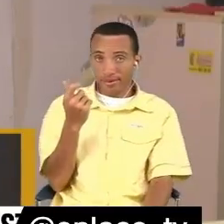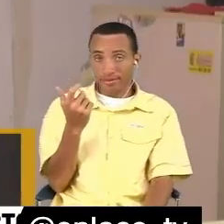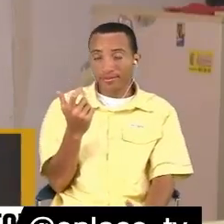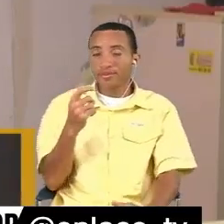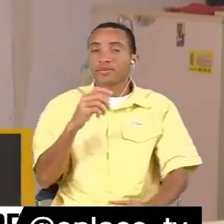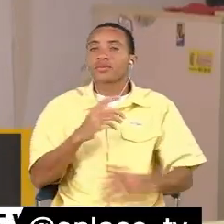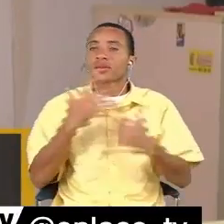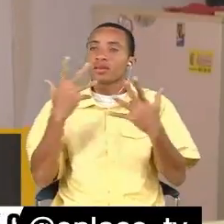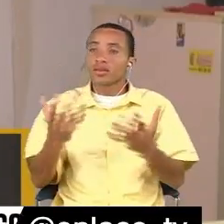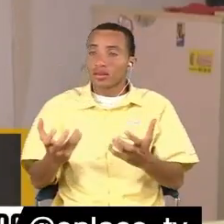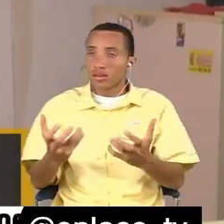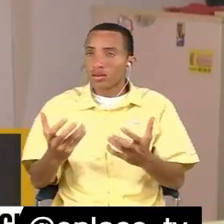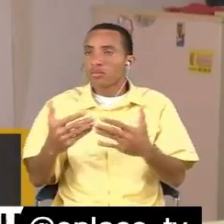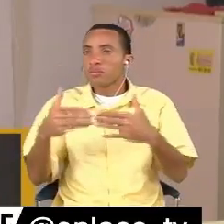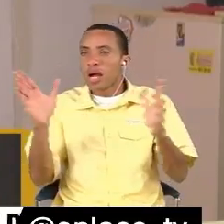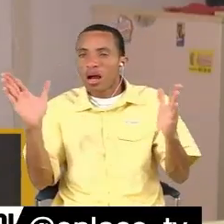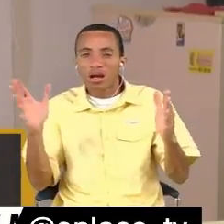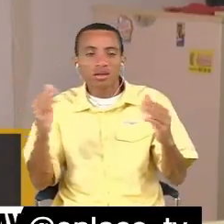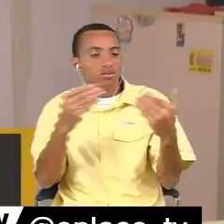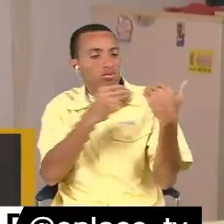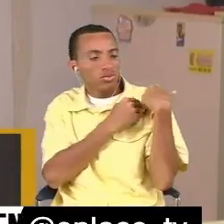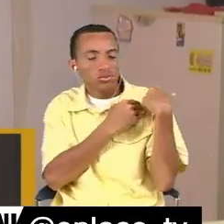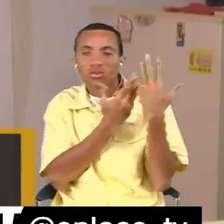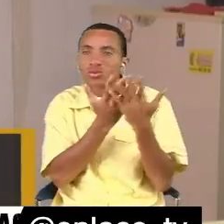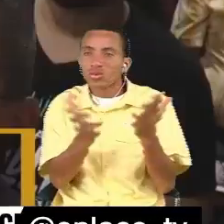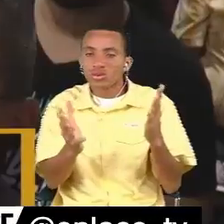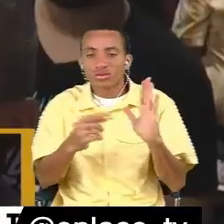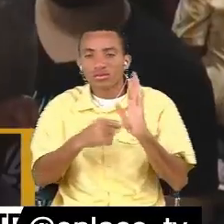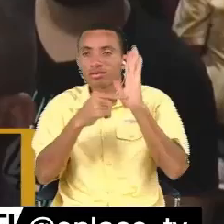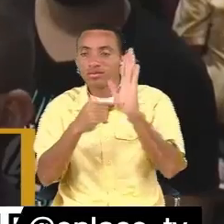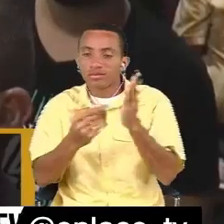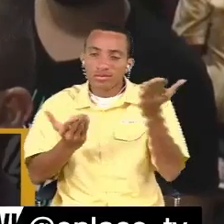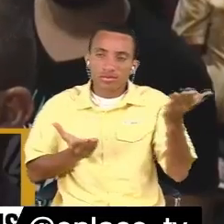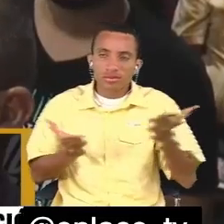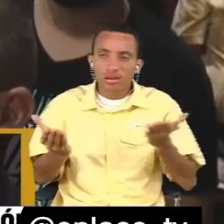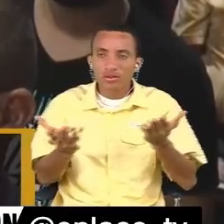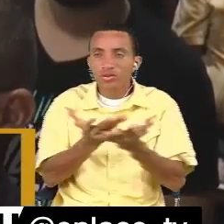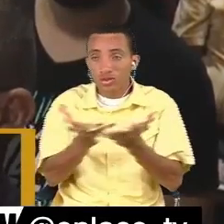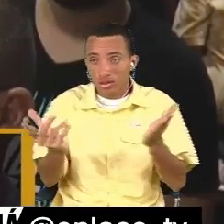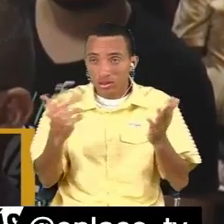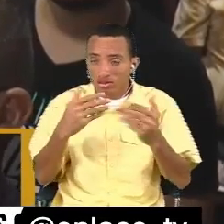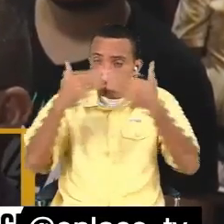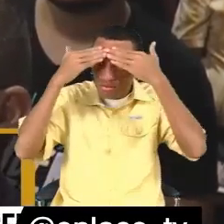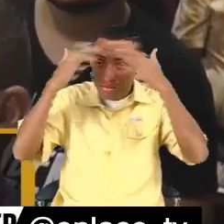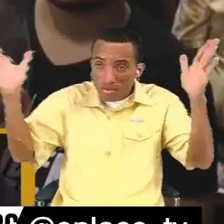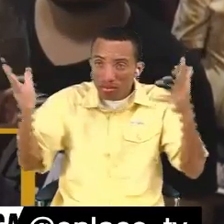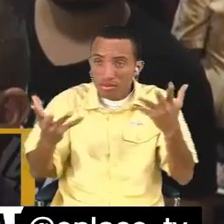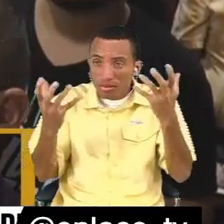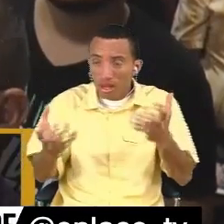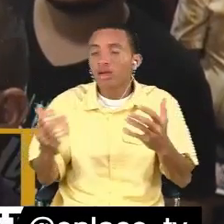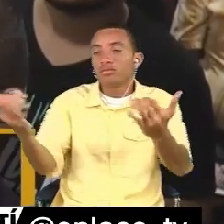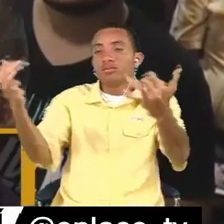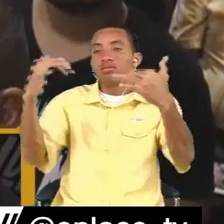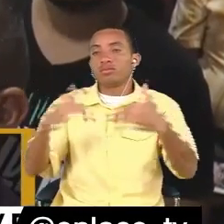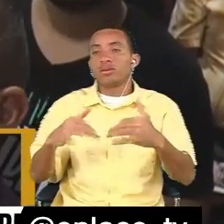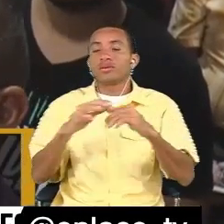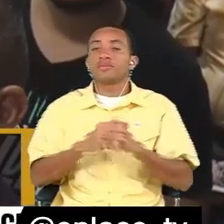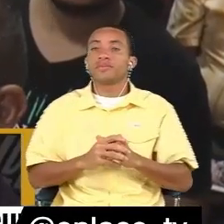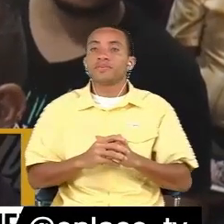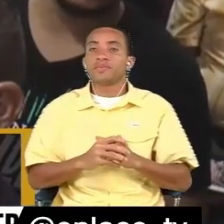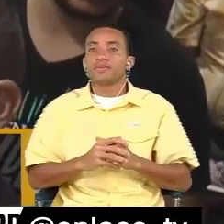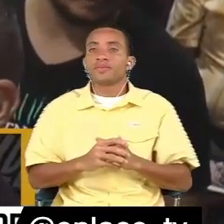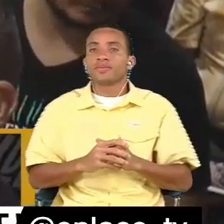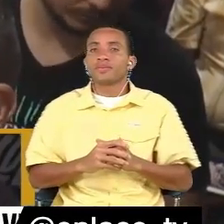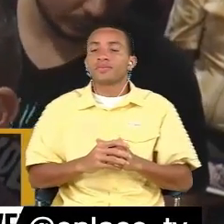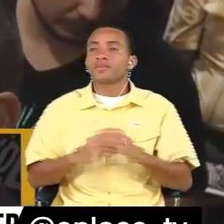más del portafolio del FORCAP, de lo que ofrece y los servicios que estamos dando para este gobierno. Básicamente vamos a